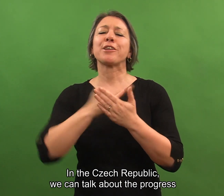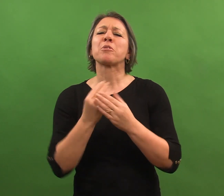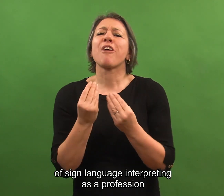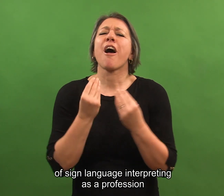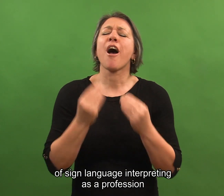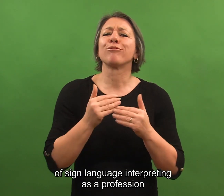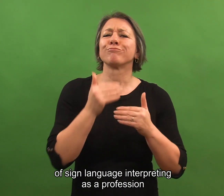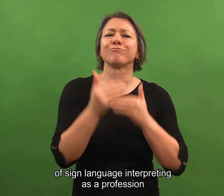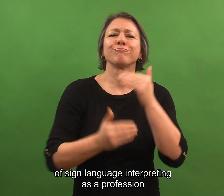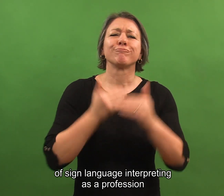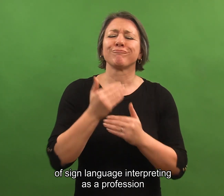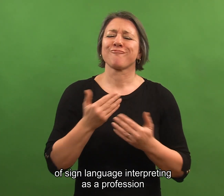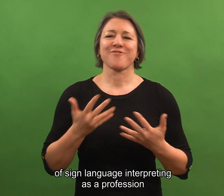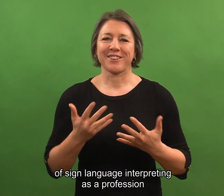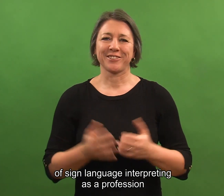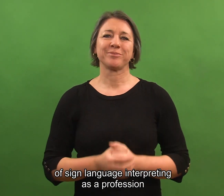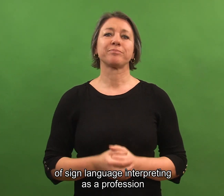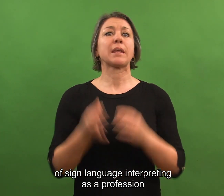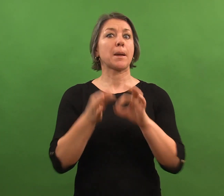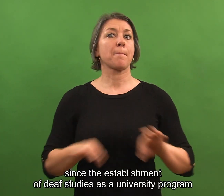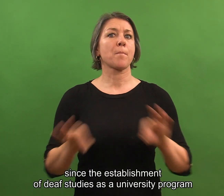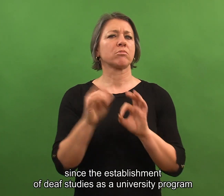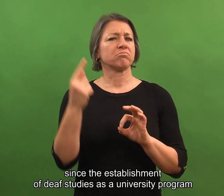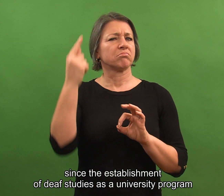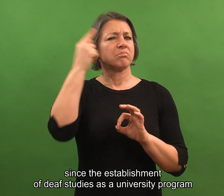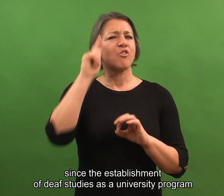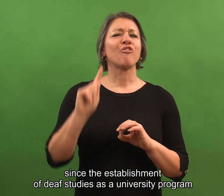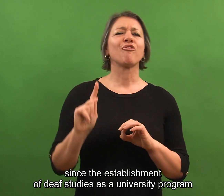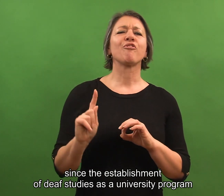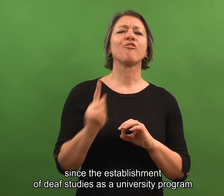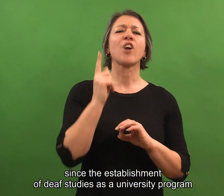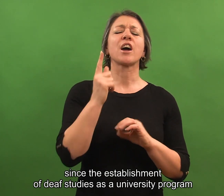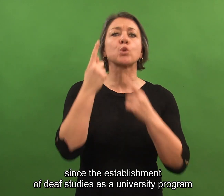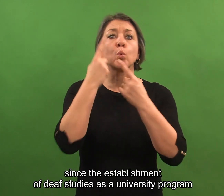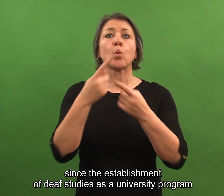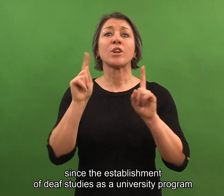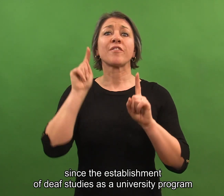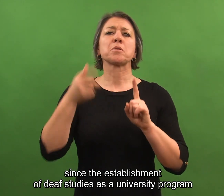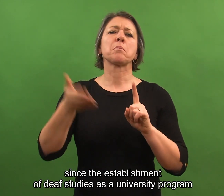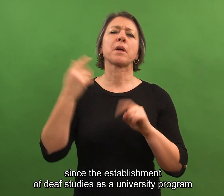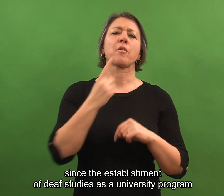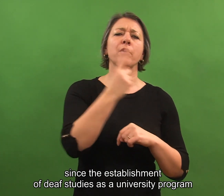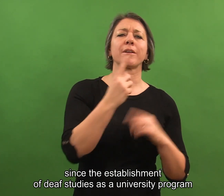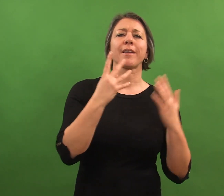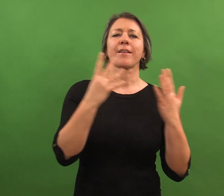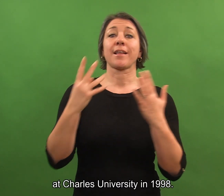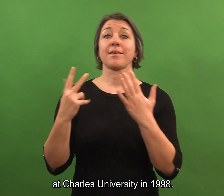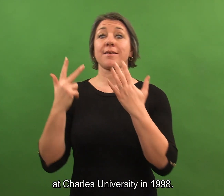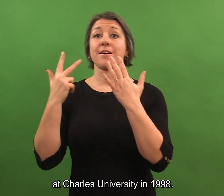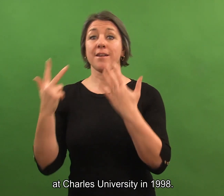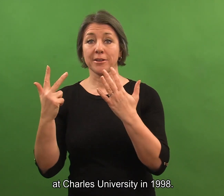y habladas. En la República Checa podemos hablar acerca del avance de la lengua de signos como una profesión desde